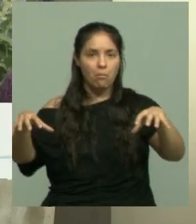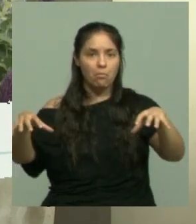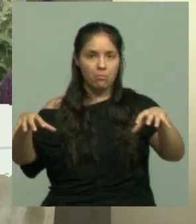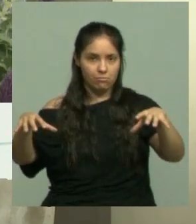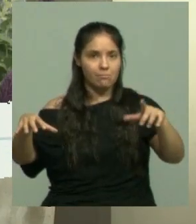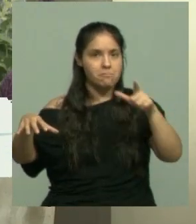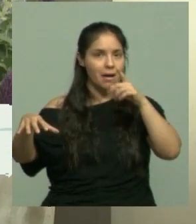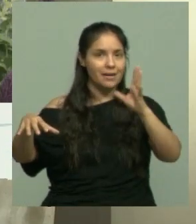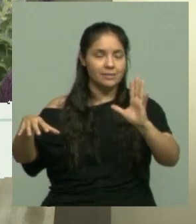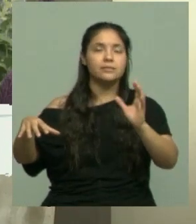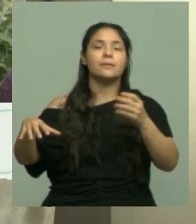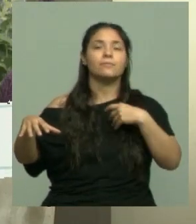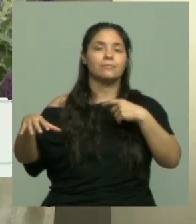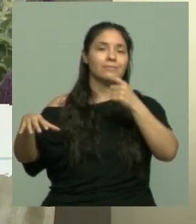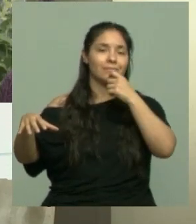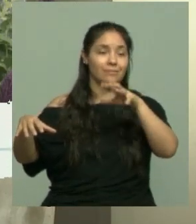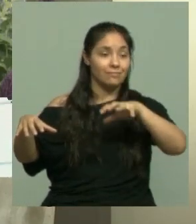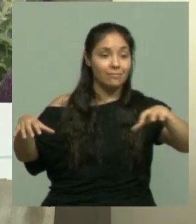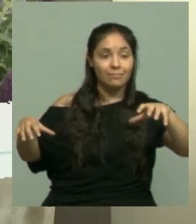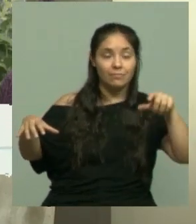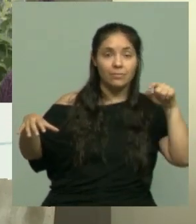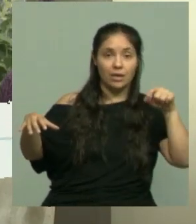lado, en el cual obviamente respetan y